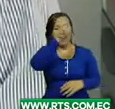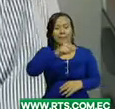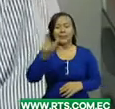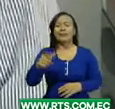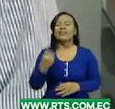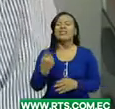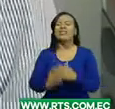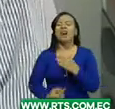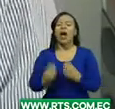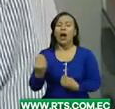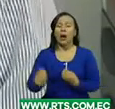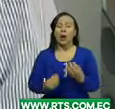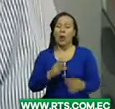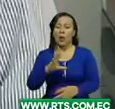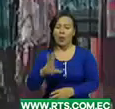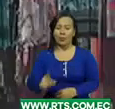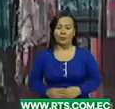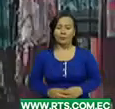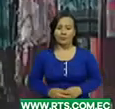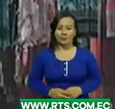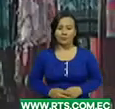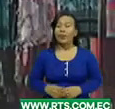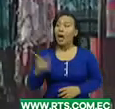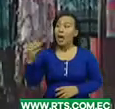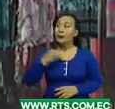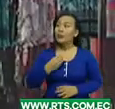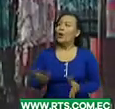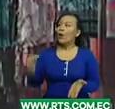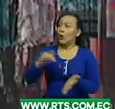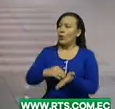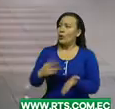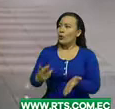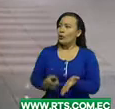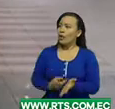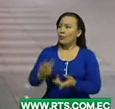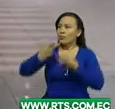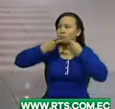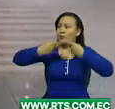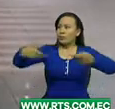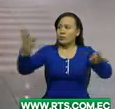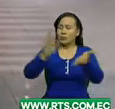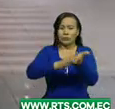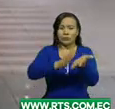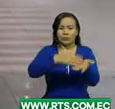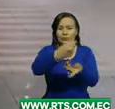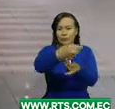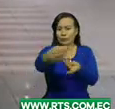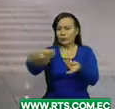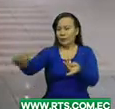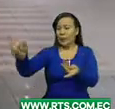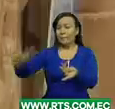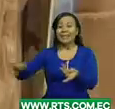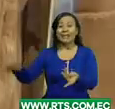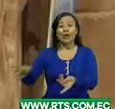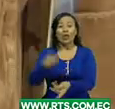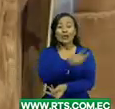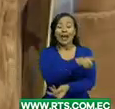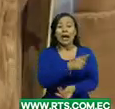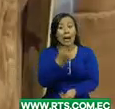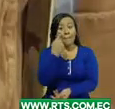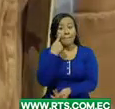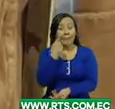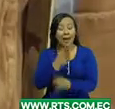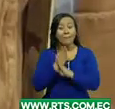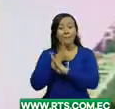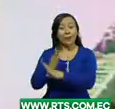han cometido en este caso un hecho delictivo. Indicó que se volverá a pasar una circular a los propietarios de los locales para que adopten medidas